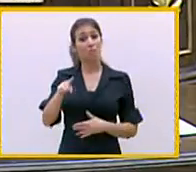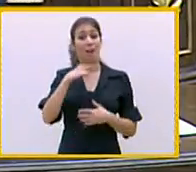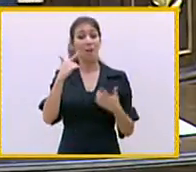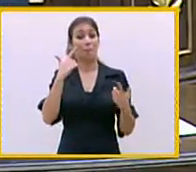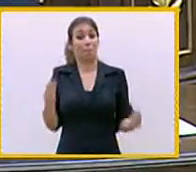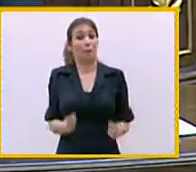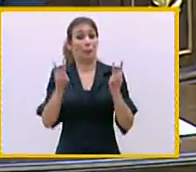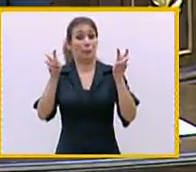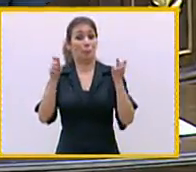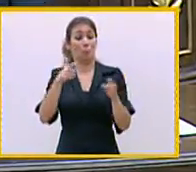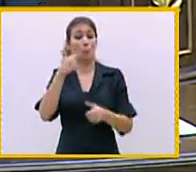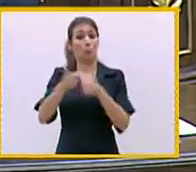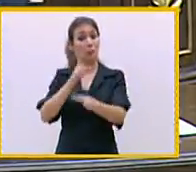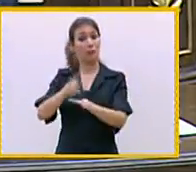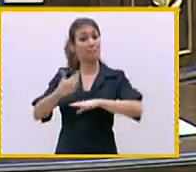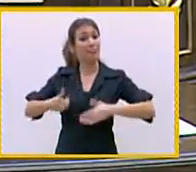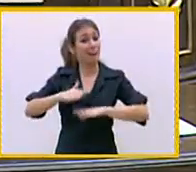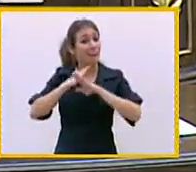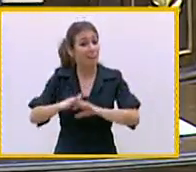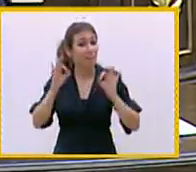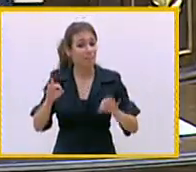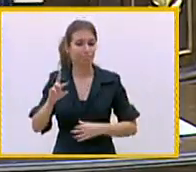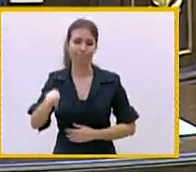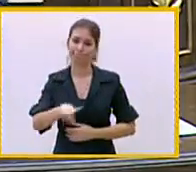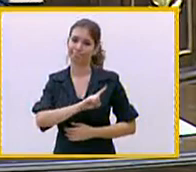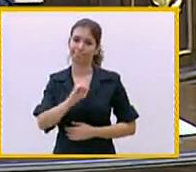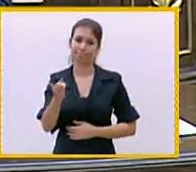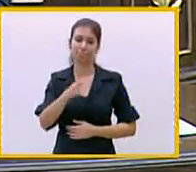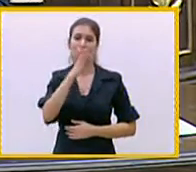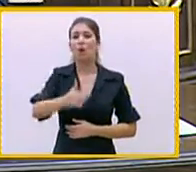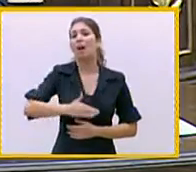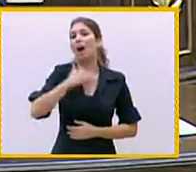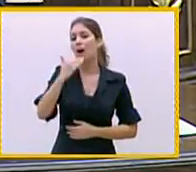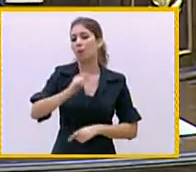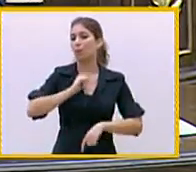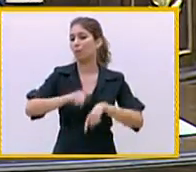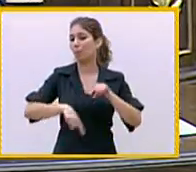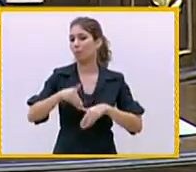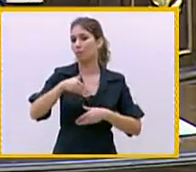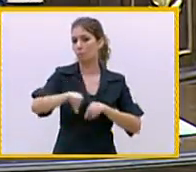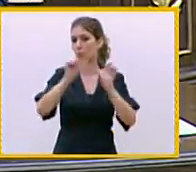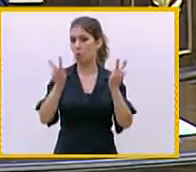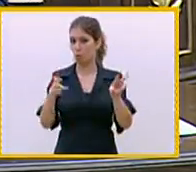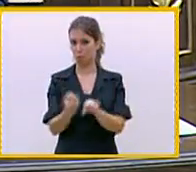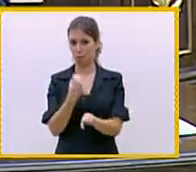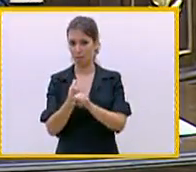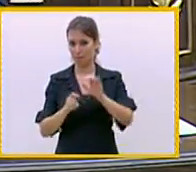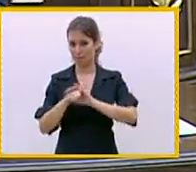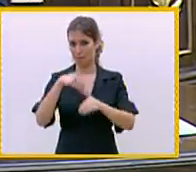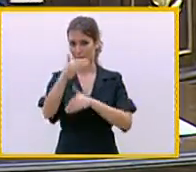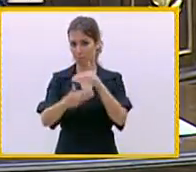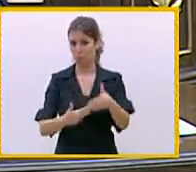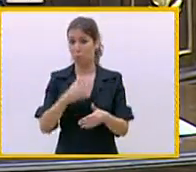competitividad no es suficiente, al tratarse de un elemento consustancial al futuro modelo de crecimiento. Por ello, estamos redoblando